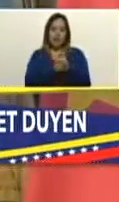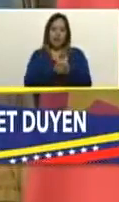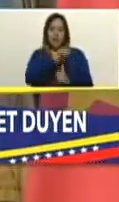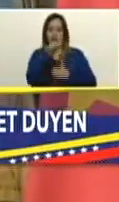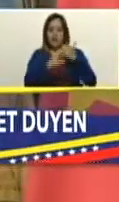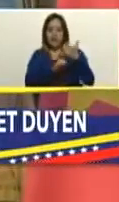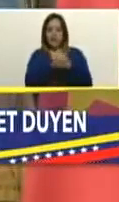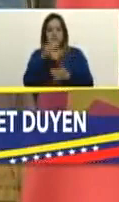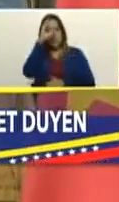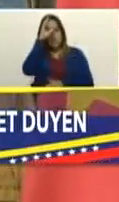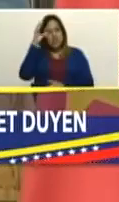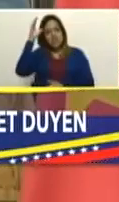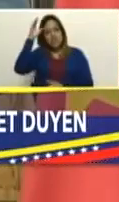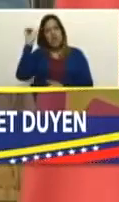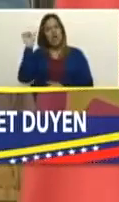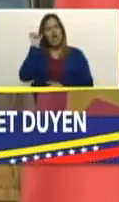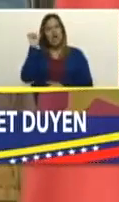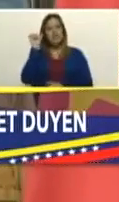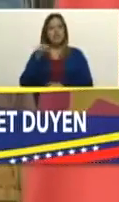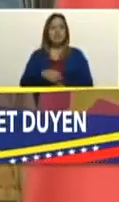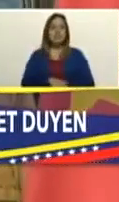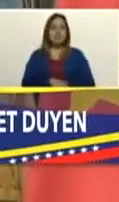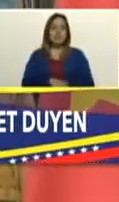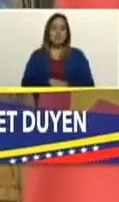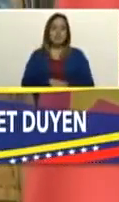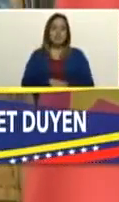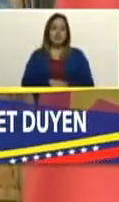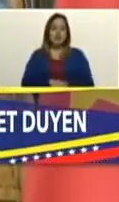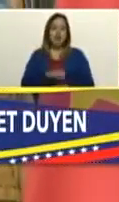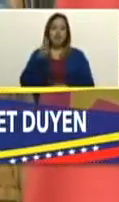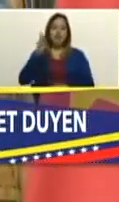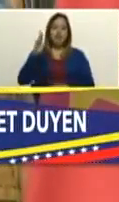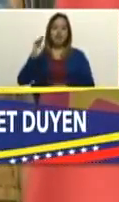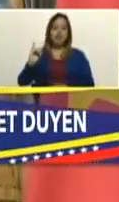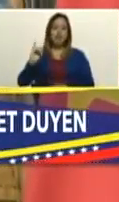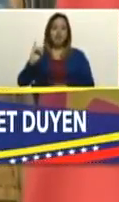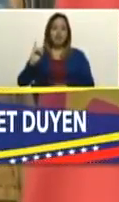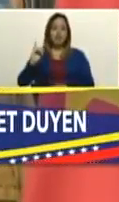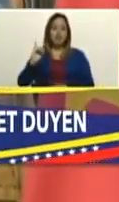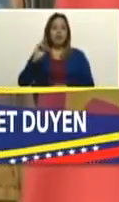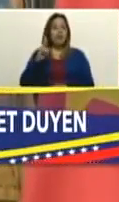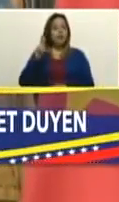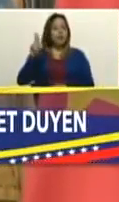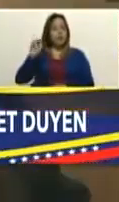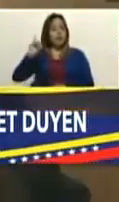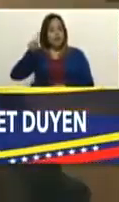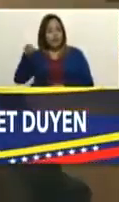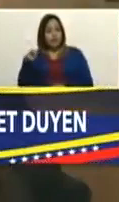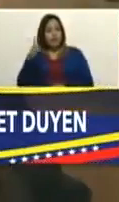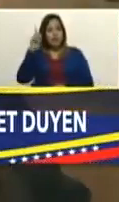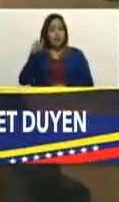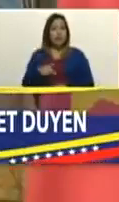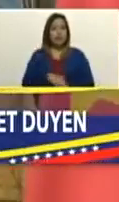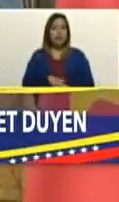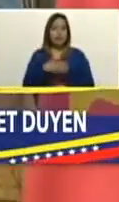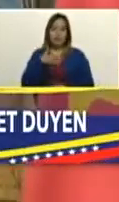vicecanciller para el Asia, Tatiana Puig, primera combatiente, Cilia